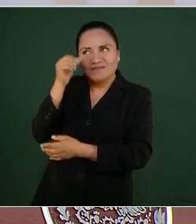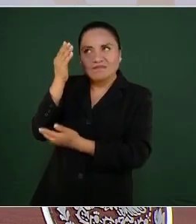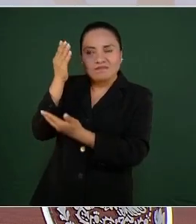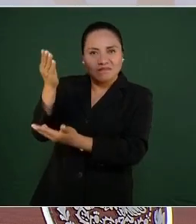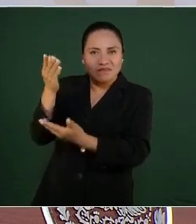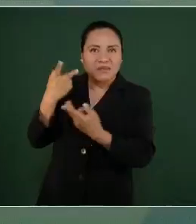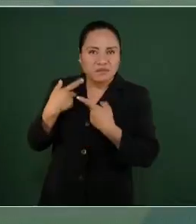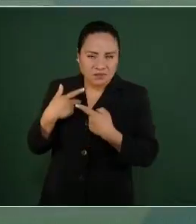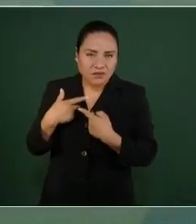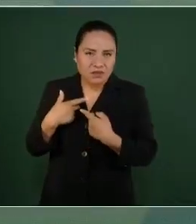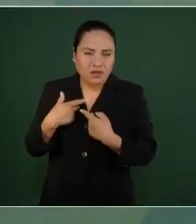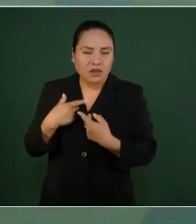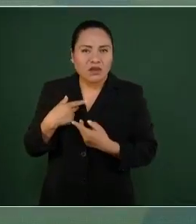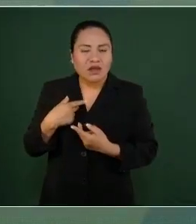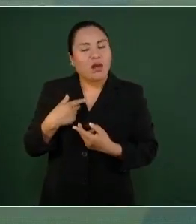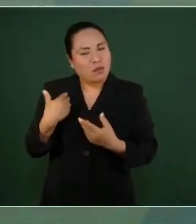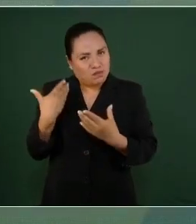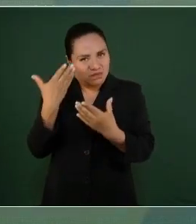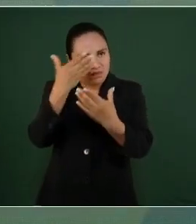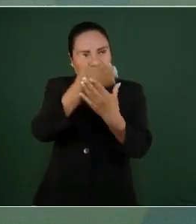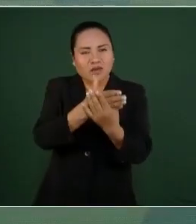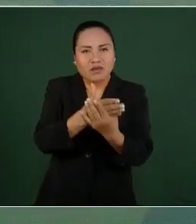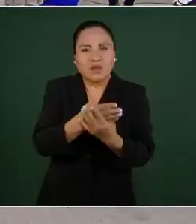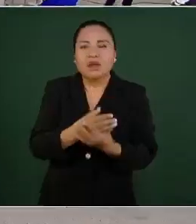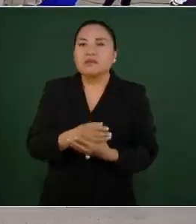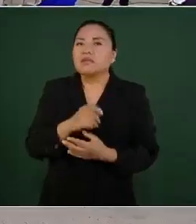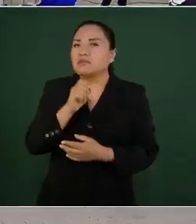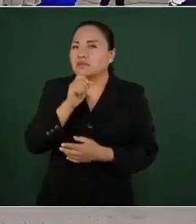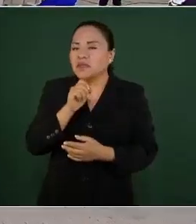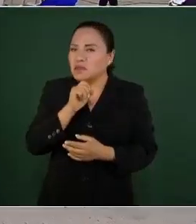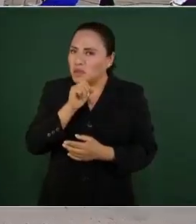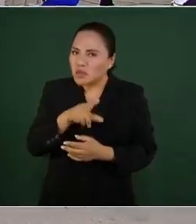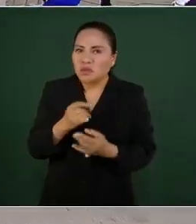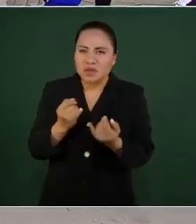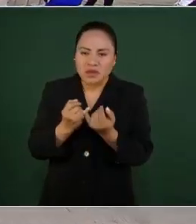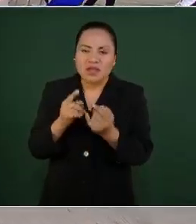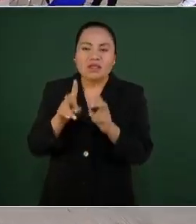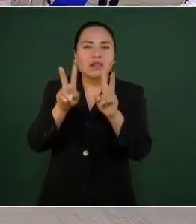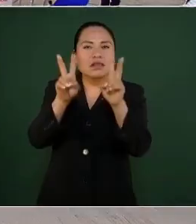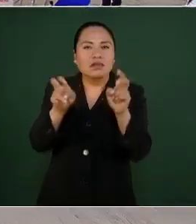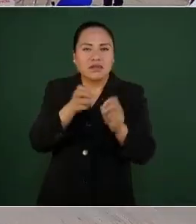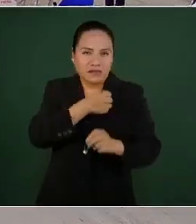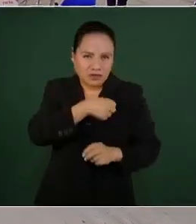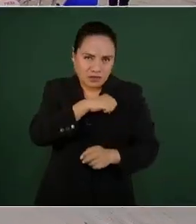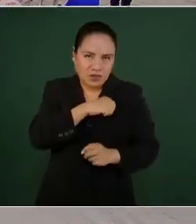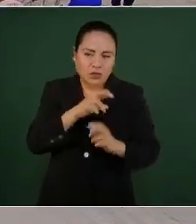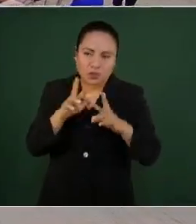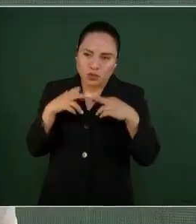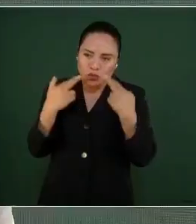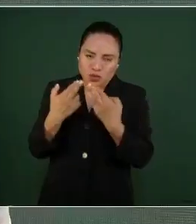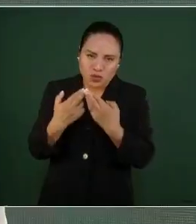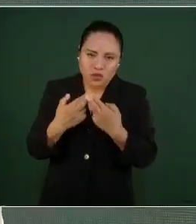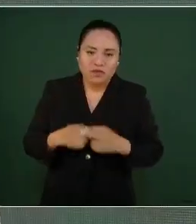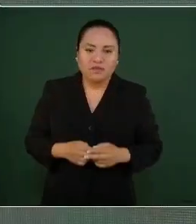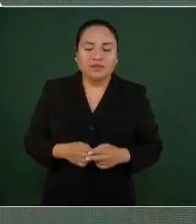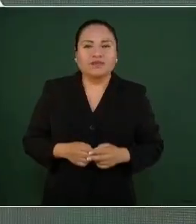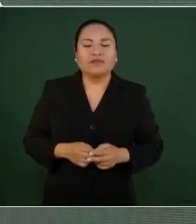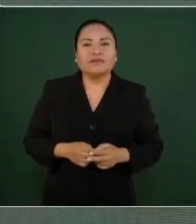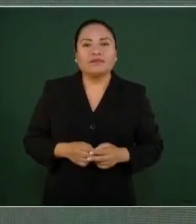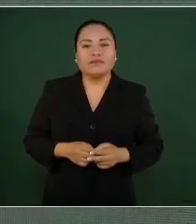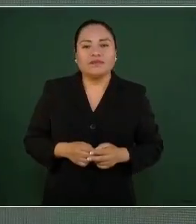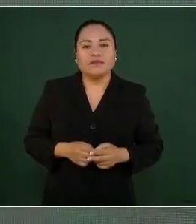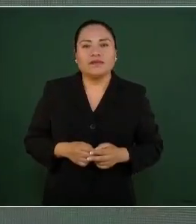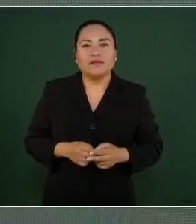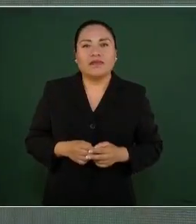Entonces, todavía vamos a eso y vamos a lo de salud. Pero antes, no nos caería mal